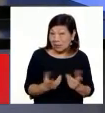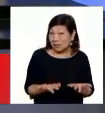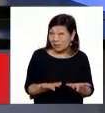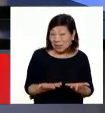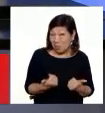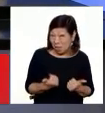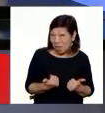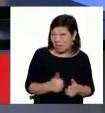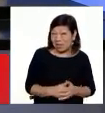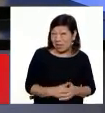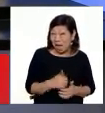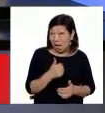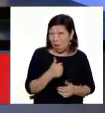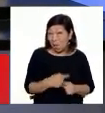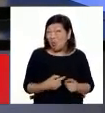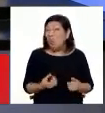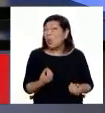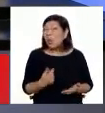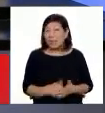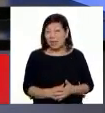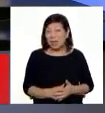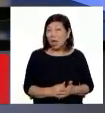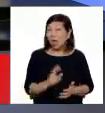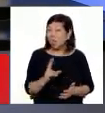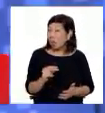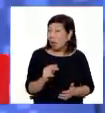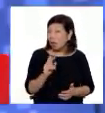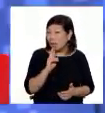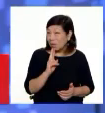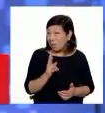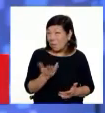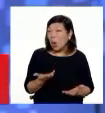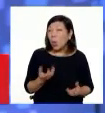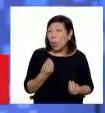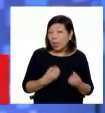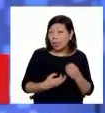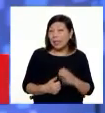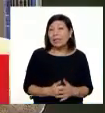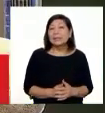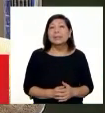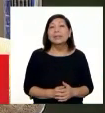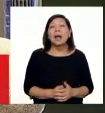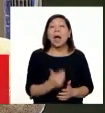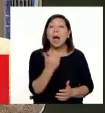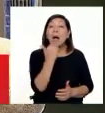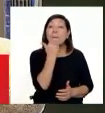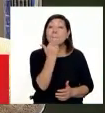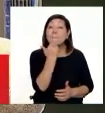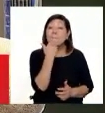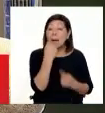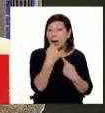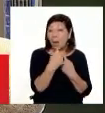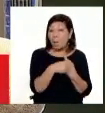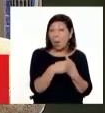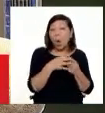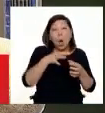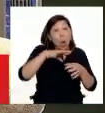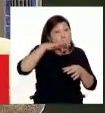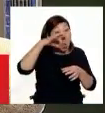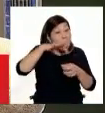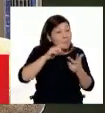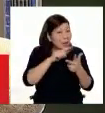contienen mucha agua o no son recomendables? Coméntenos, por favor. Sí, el mango, el plátano, la